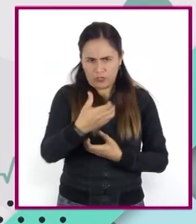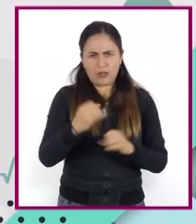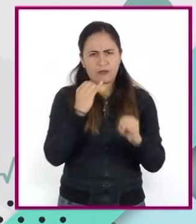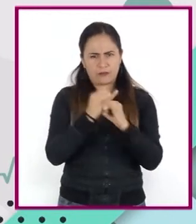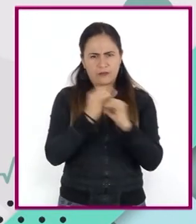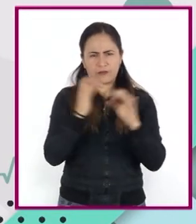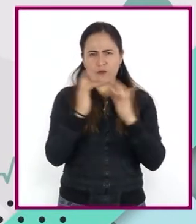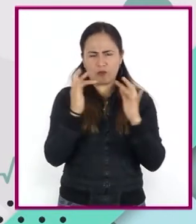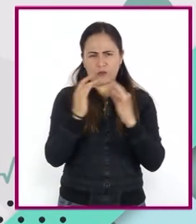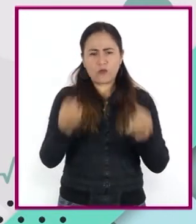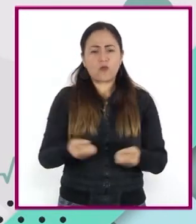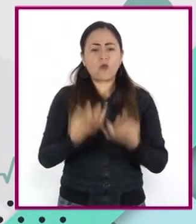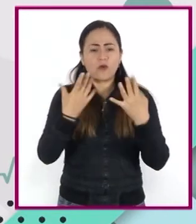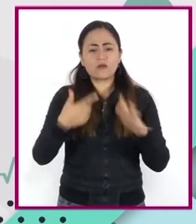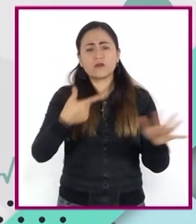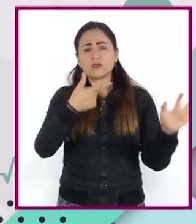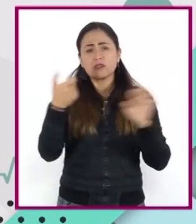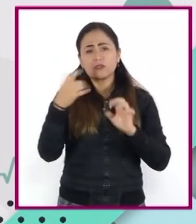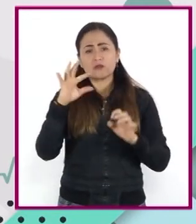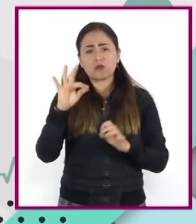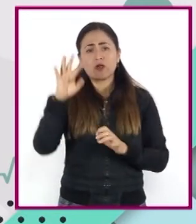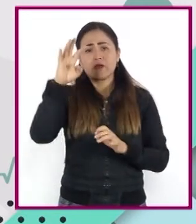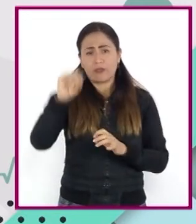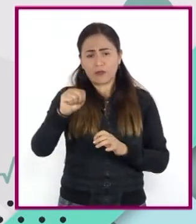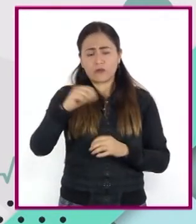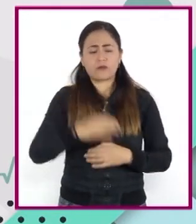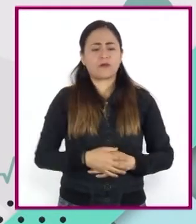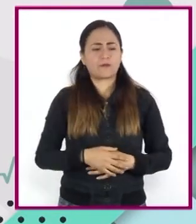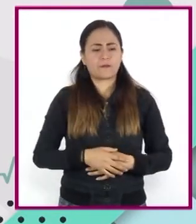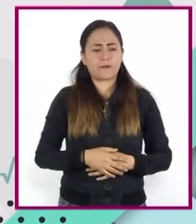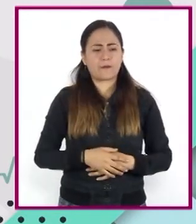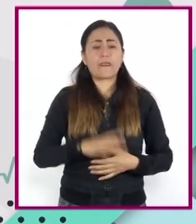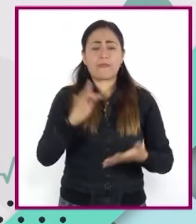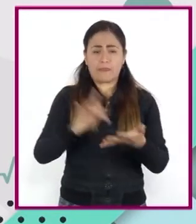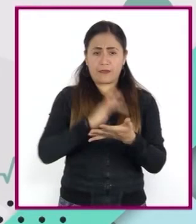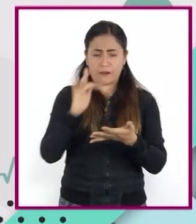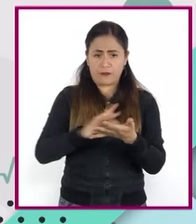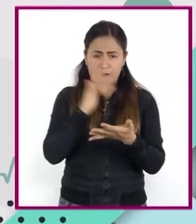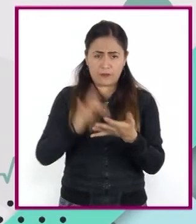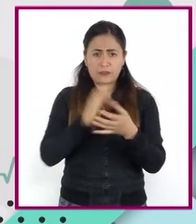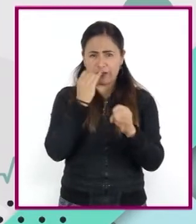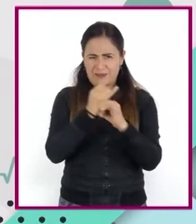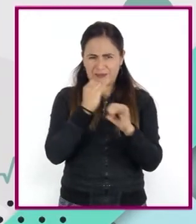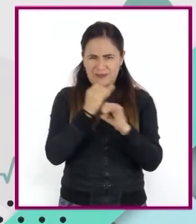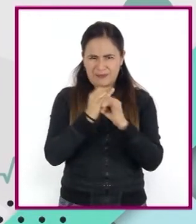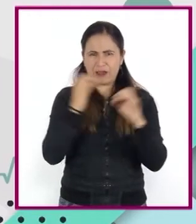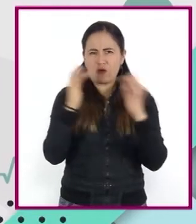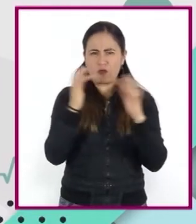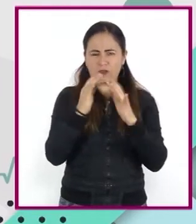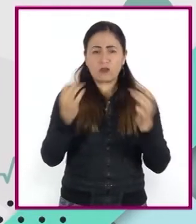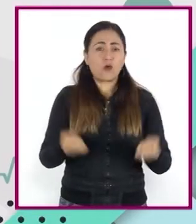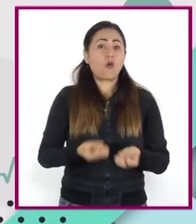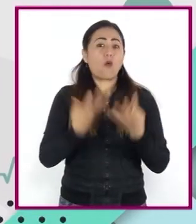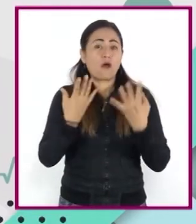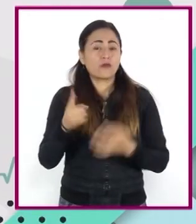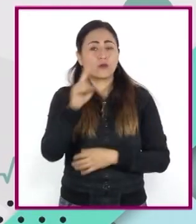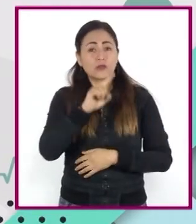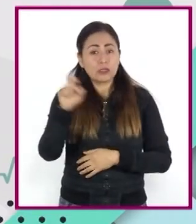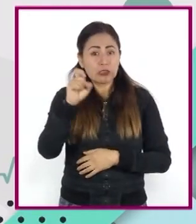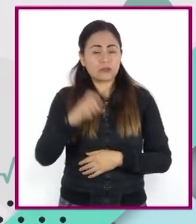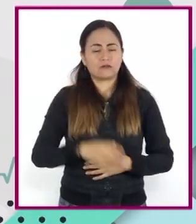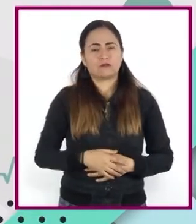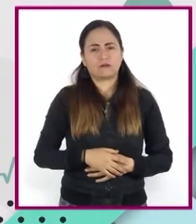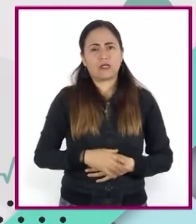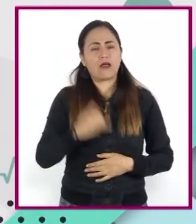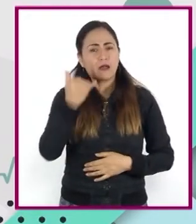de 749. Para la tableta con acceso a internet, se tuvo una frecuencia absoluta de 100. En el caso de